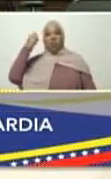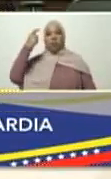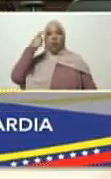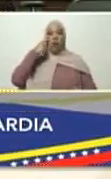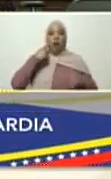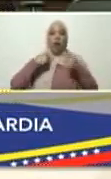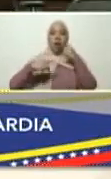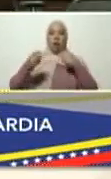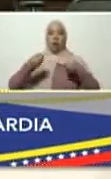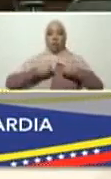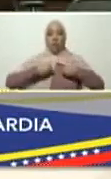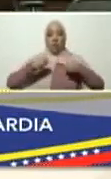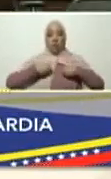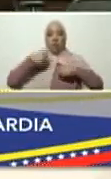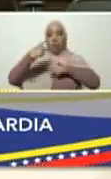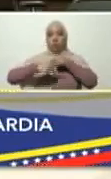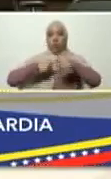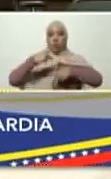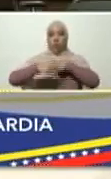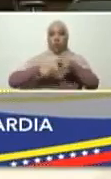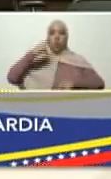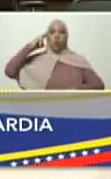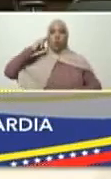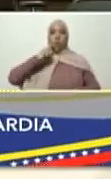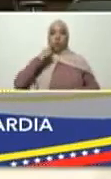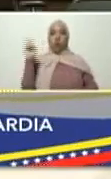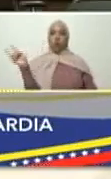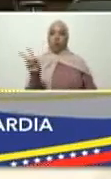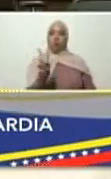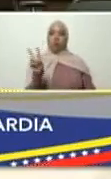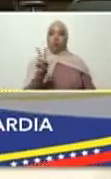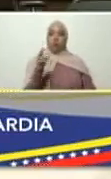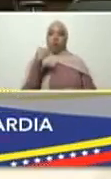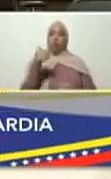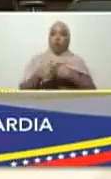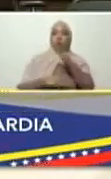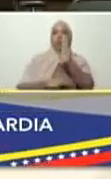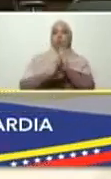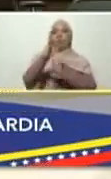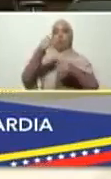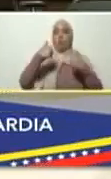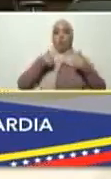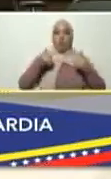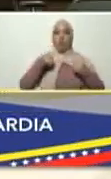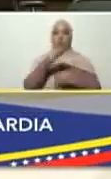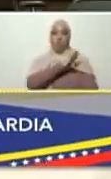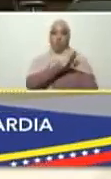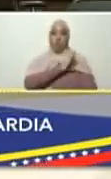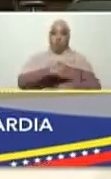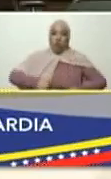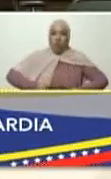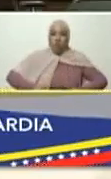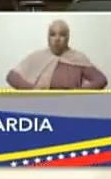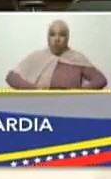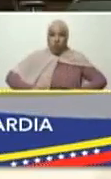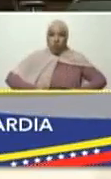Ha vivido el proceso bolivariano de Venezuela para salir adelante con esfuerzo propio.